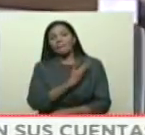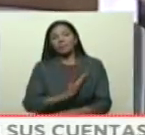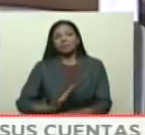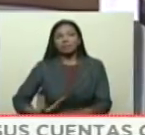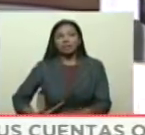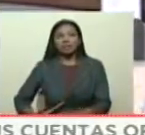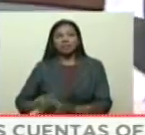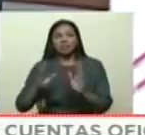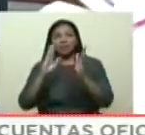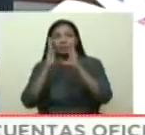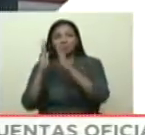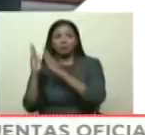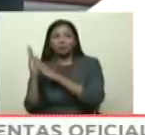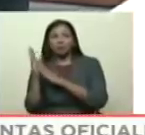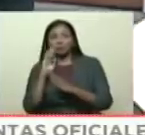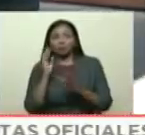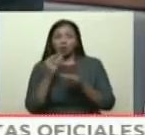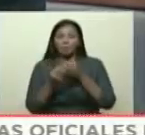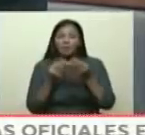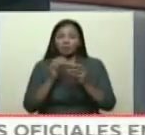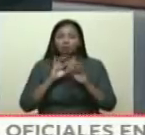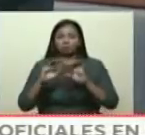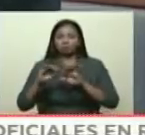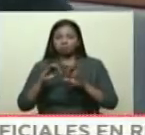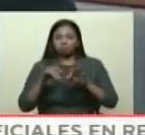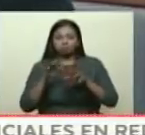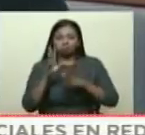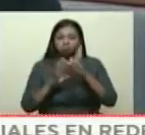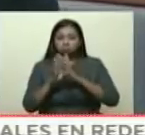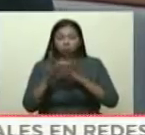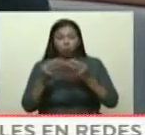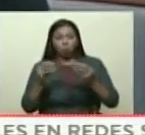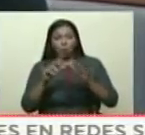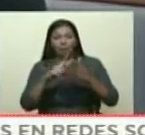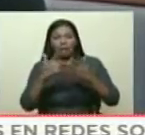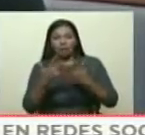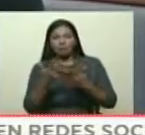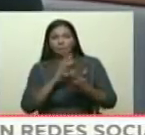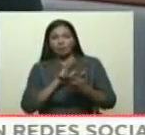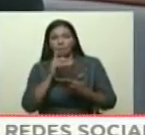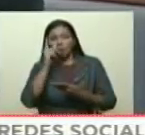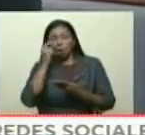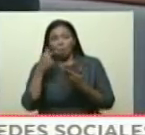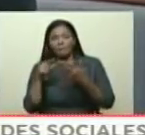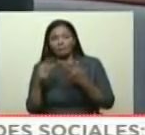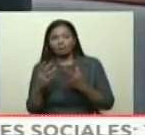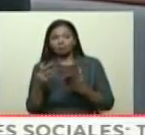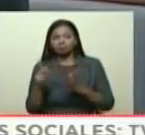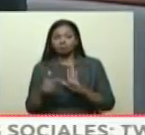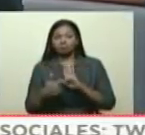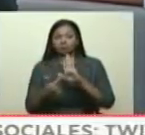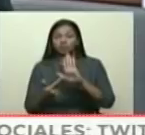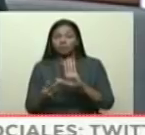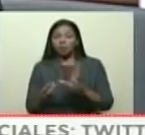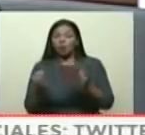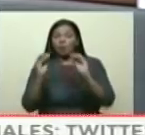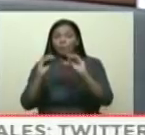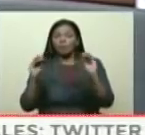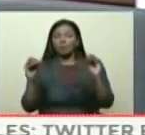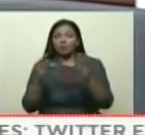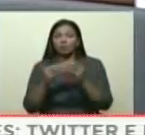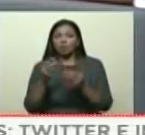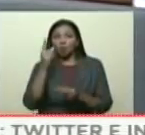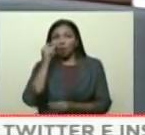fue quien hizo el trabajo editorial de este libro, que es el escritor Luis Alberto Crespo, a quien estamos proponiendo como